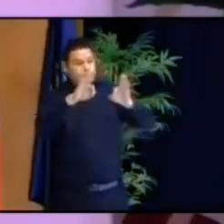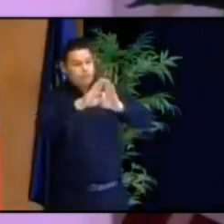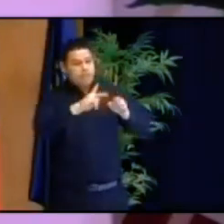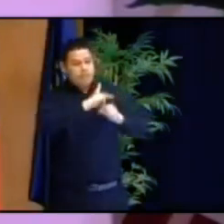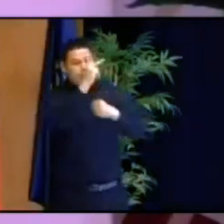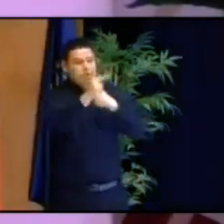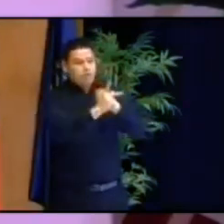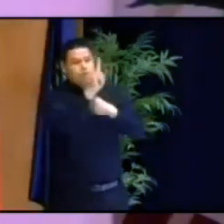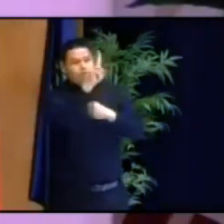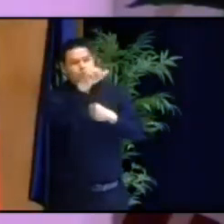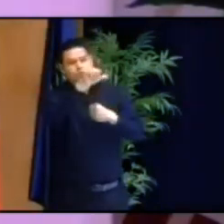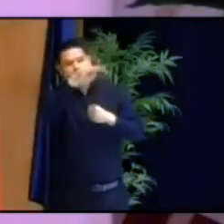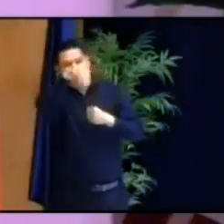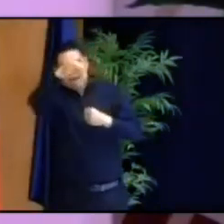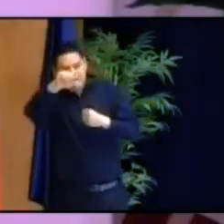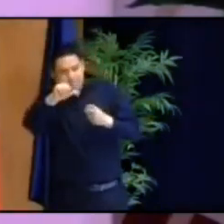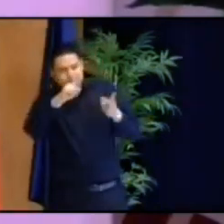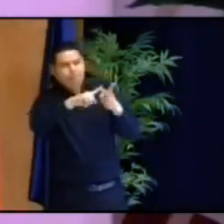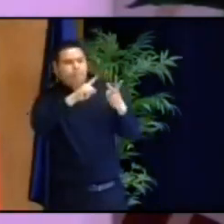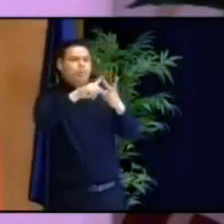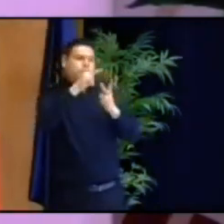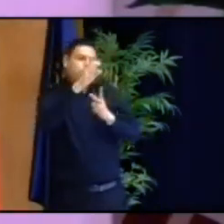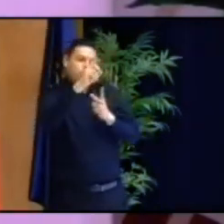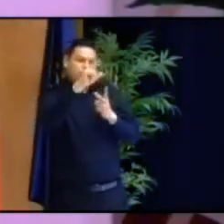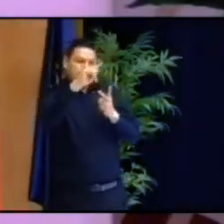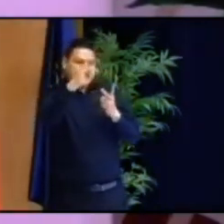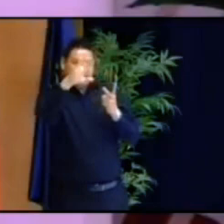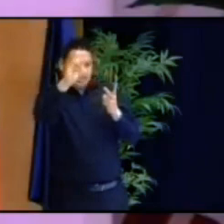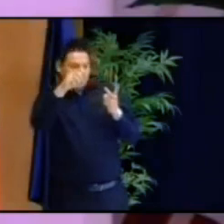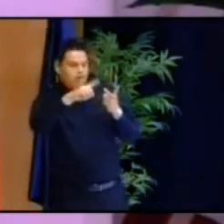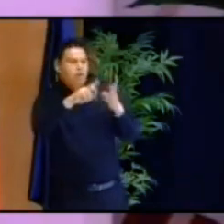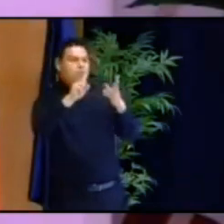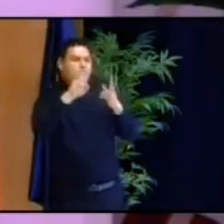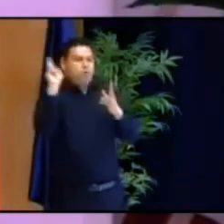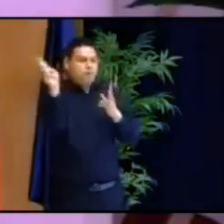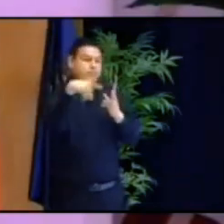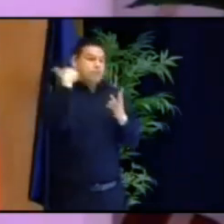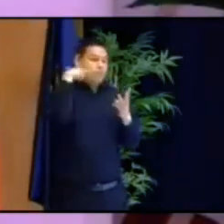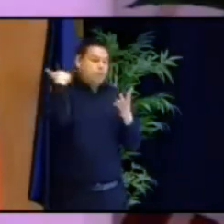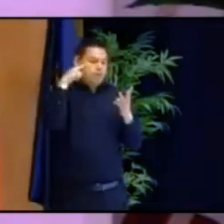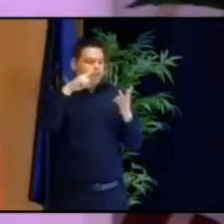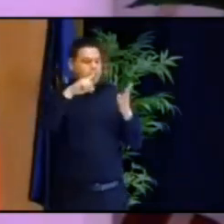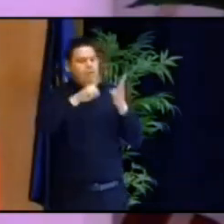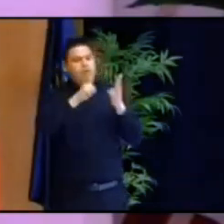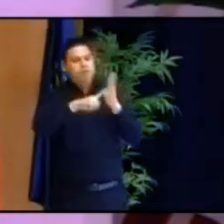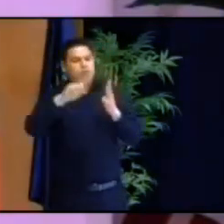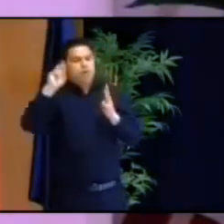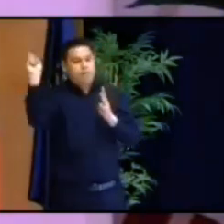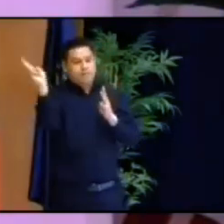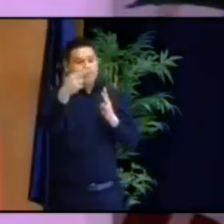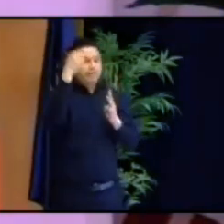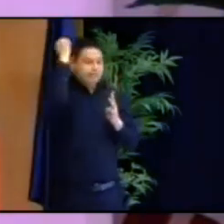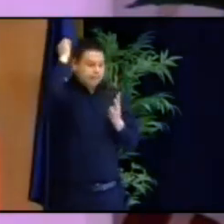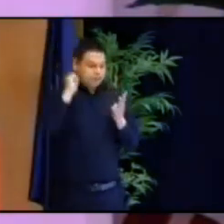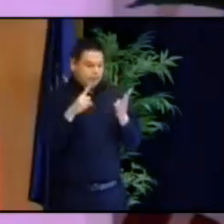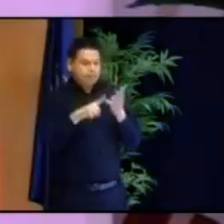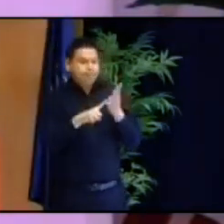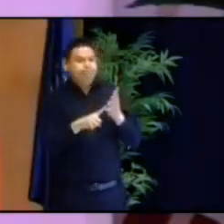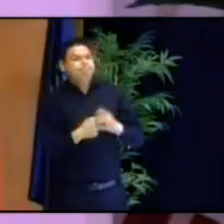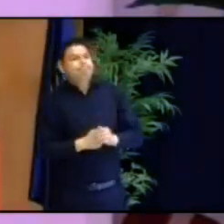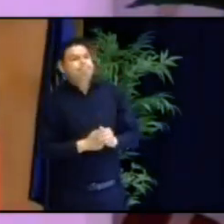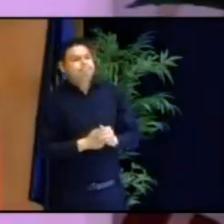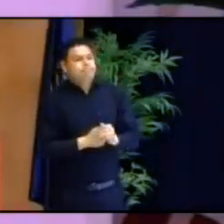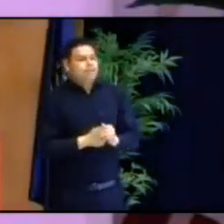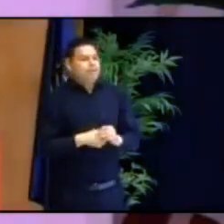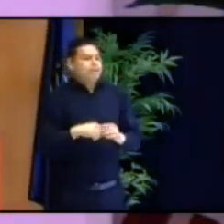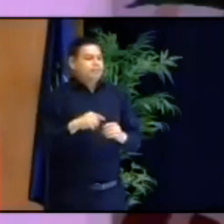como la UNAM, con el Politécnico, como la Universidad de Guadalajara, como la Universidad Autónoma de Sinaloa, al menos en la